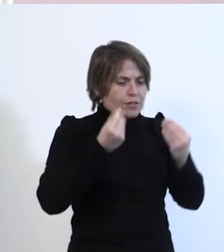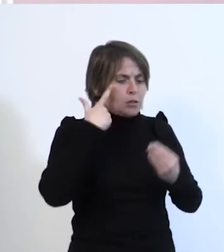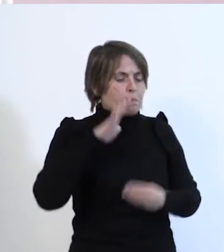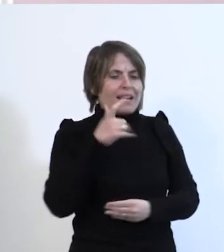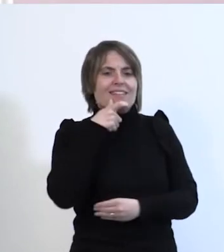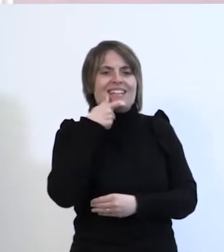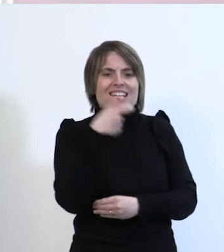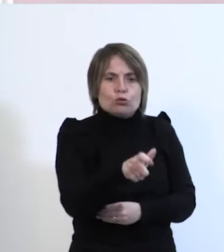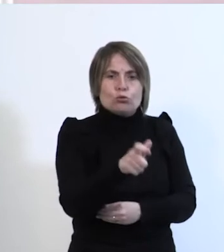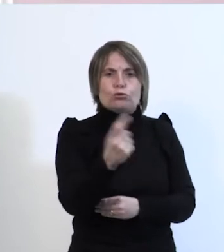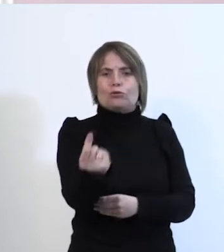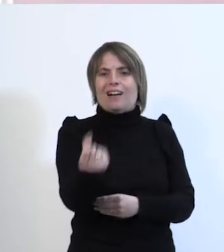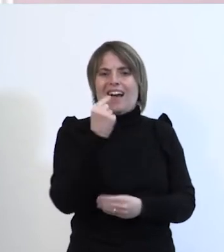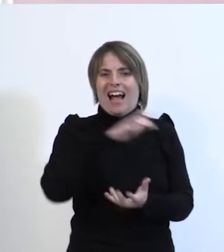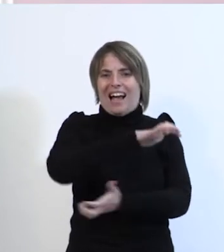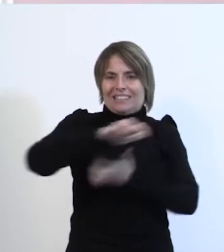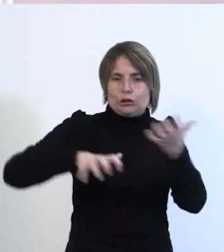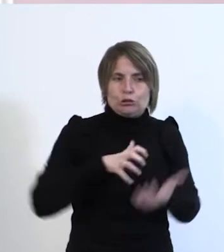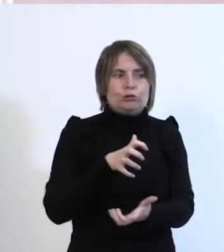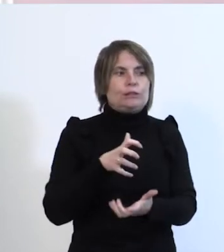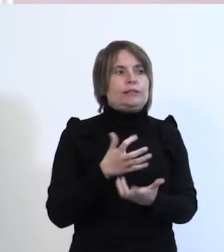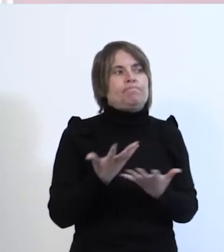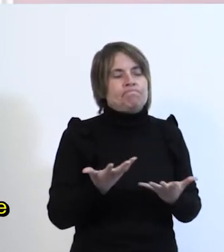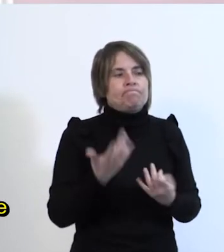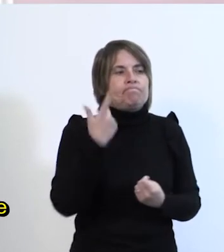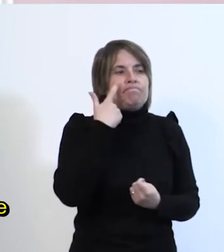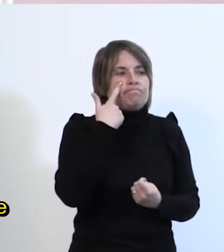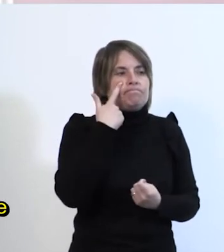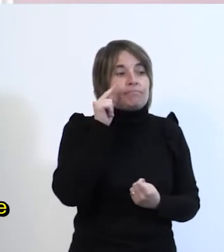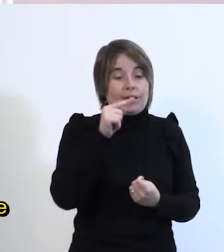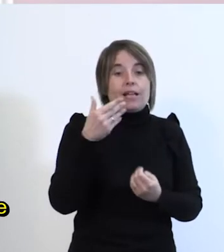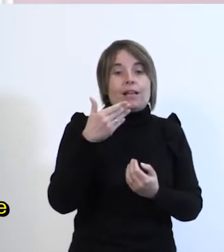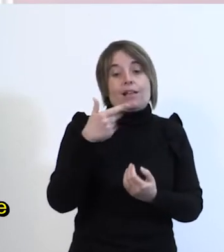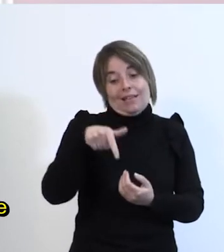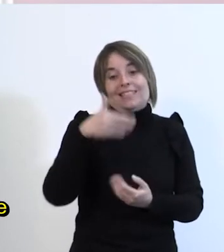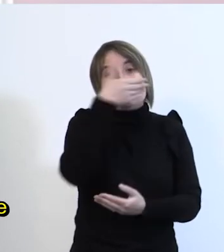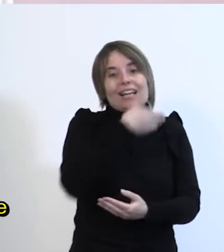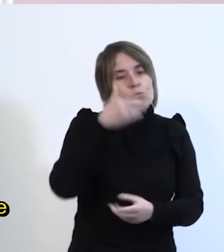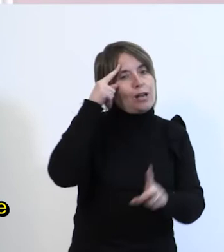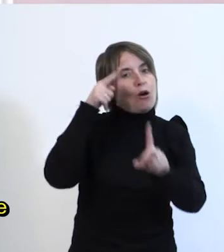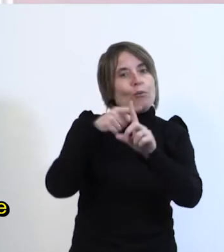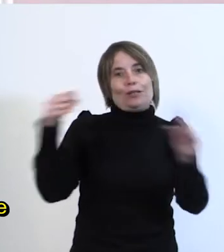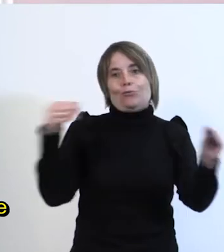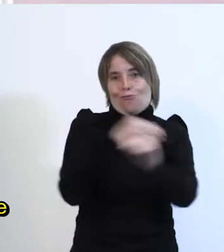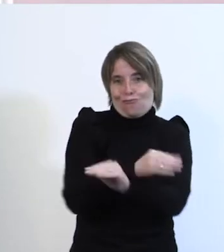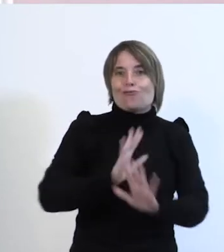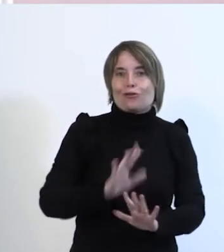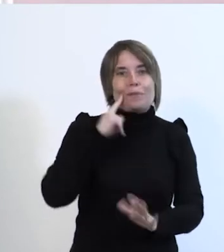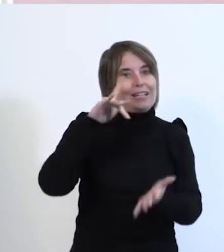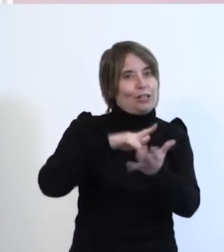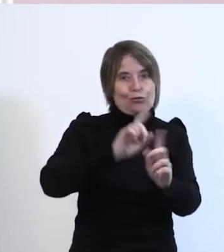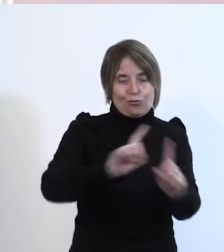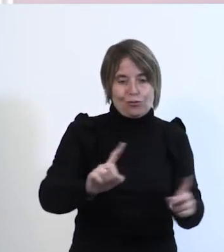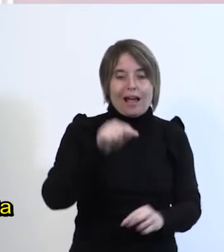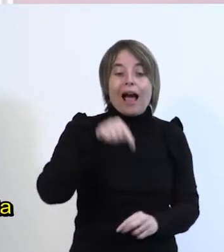son insultos y son agresiones más que otra cosa. Y esta escuela está precisamente para lo contrario, para que eso